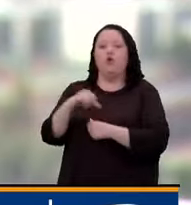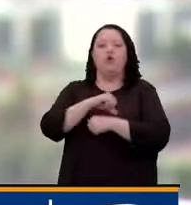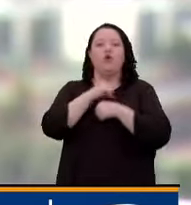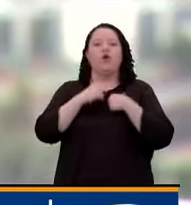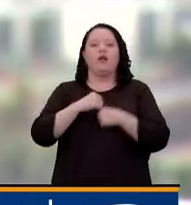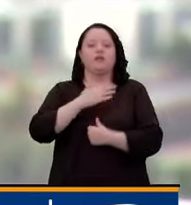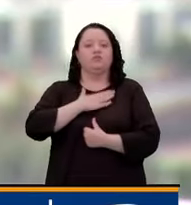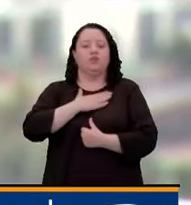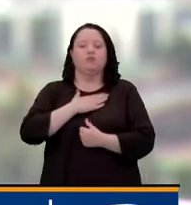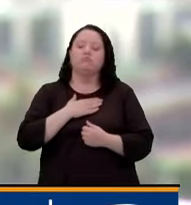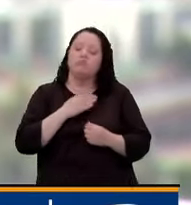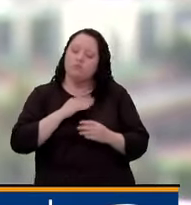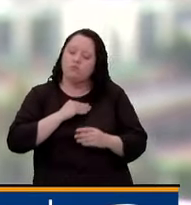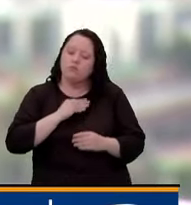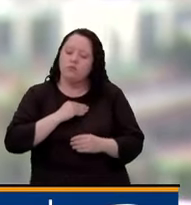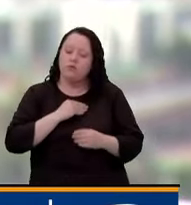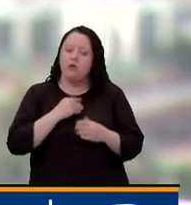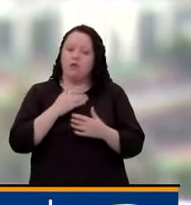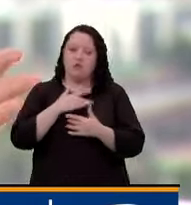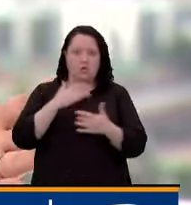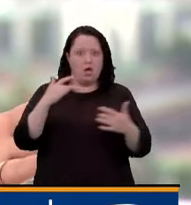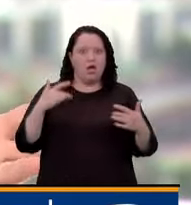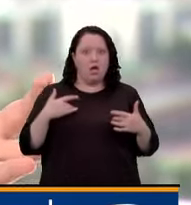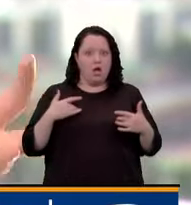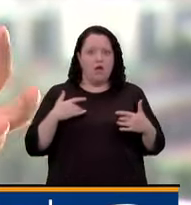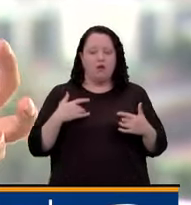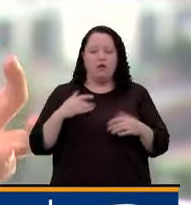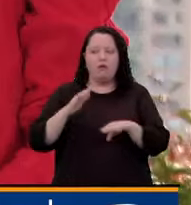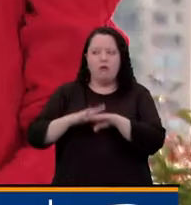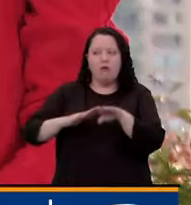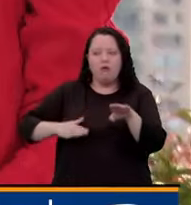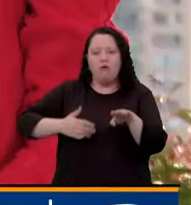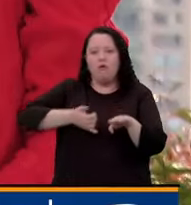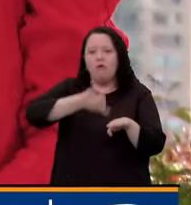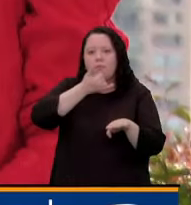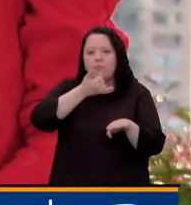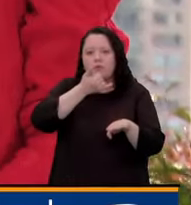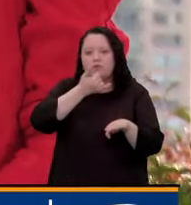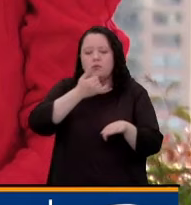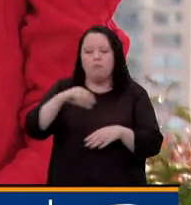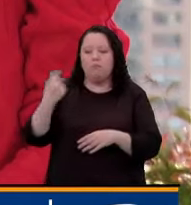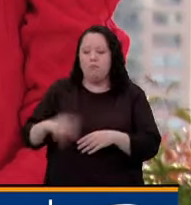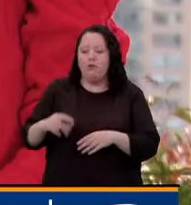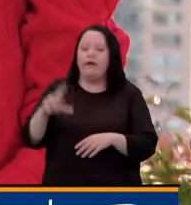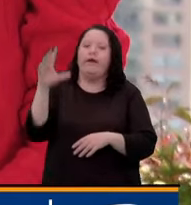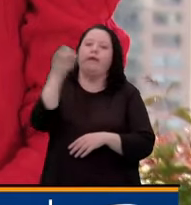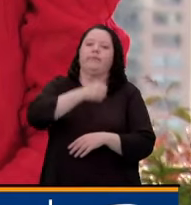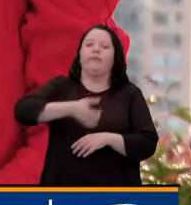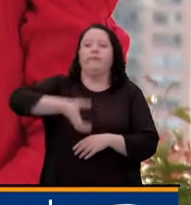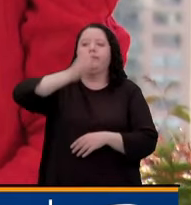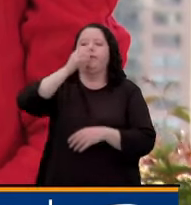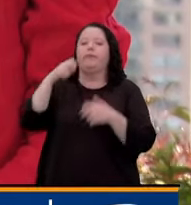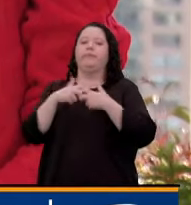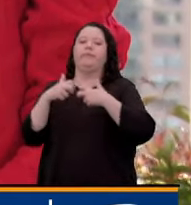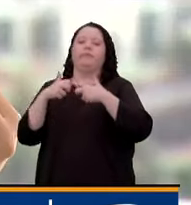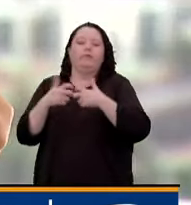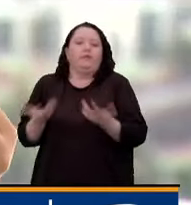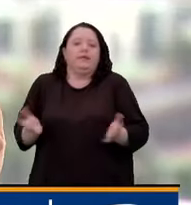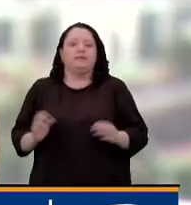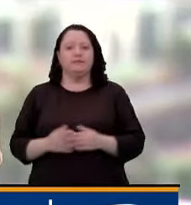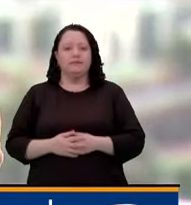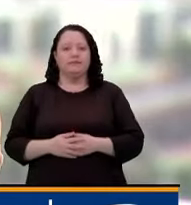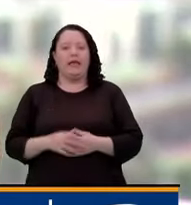los evaluamos son sanos, y el único antecedente que tenemos es haber tomado bebidas energizantes.